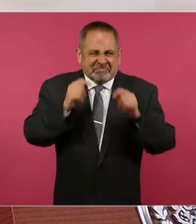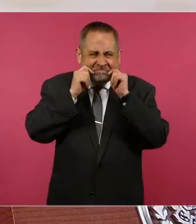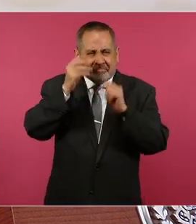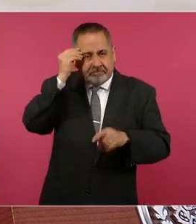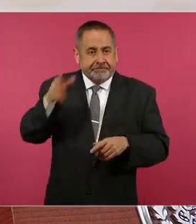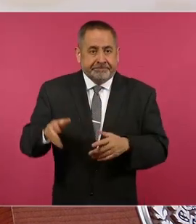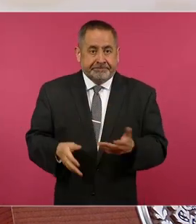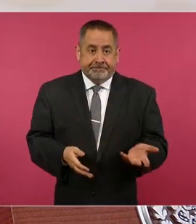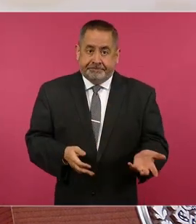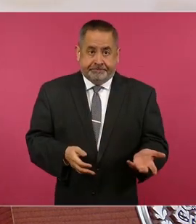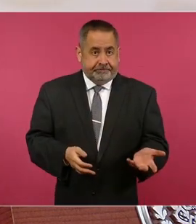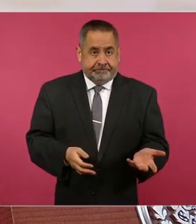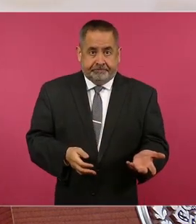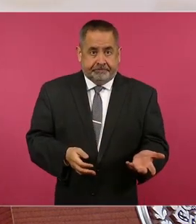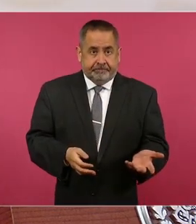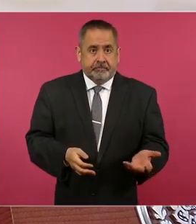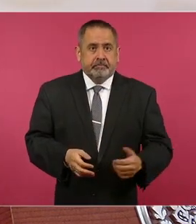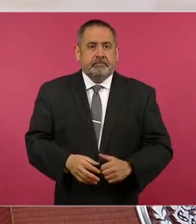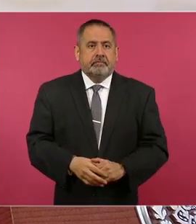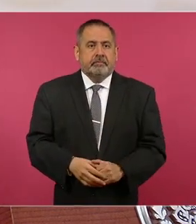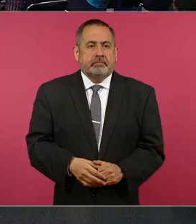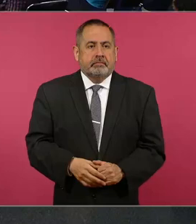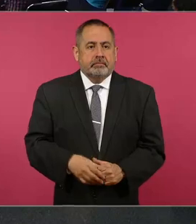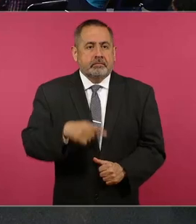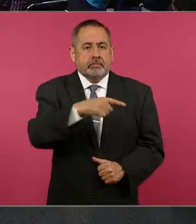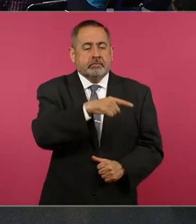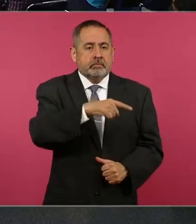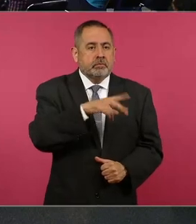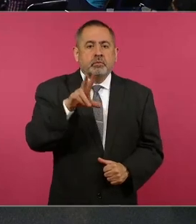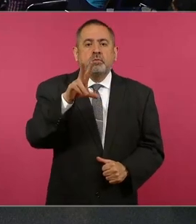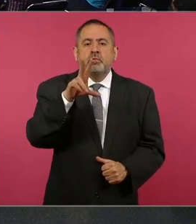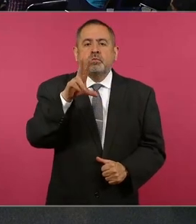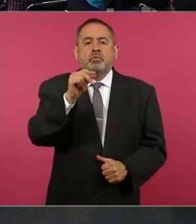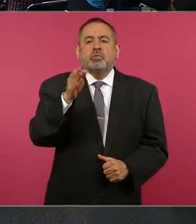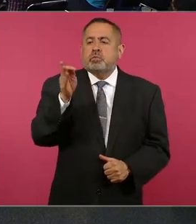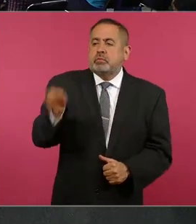porque no aceptan